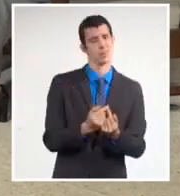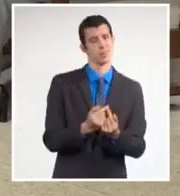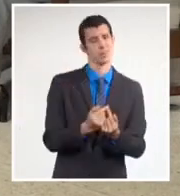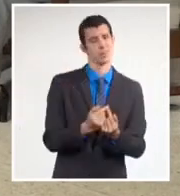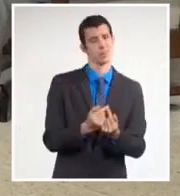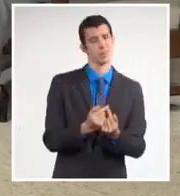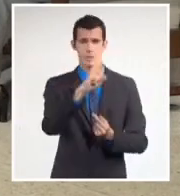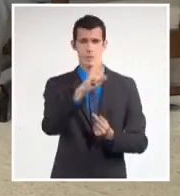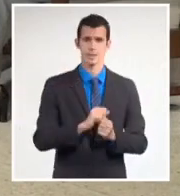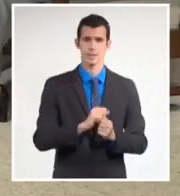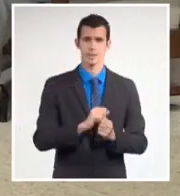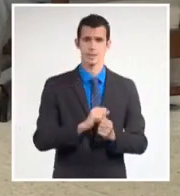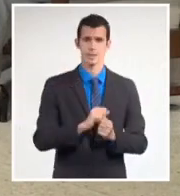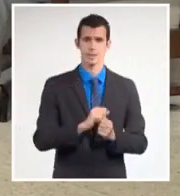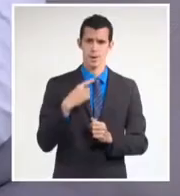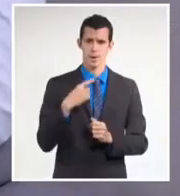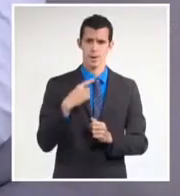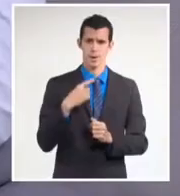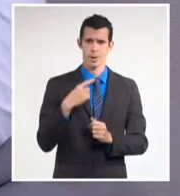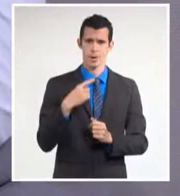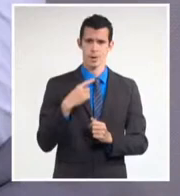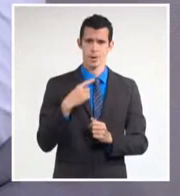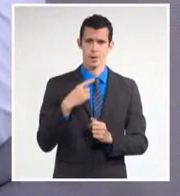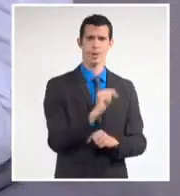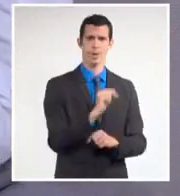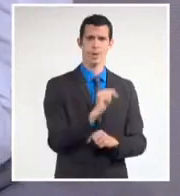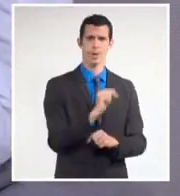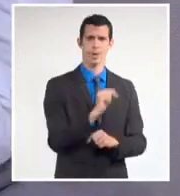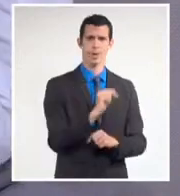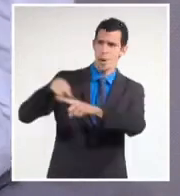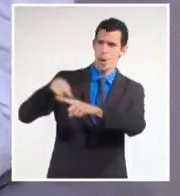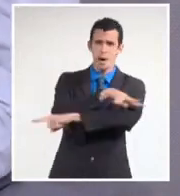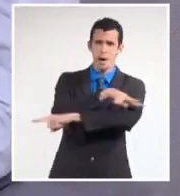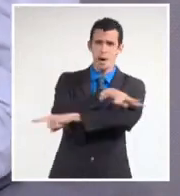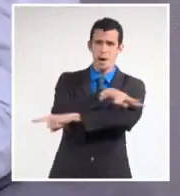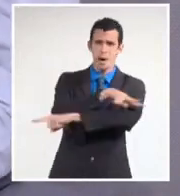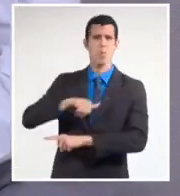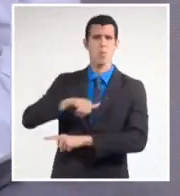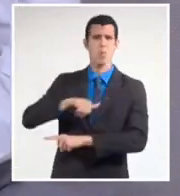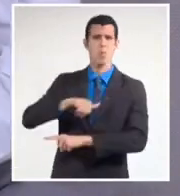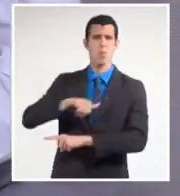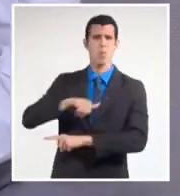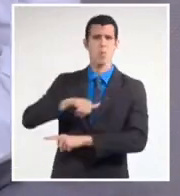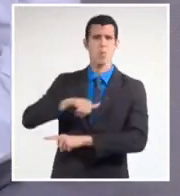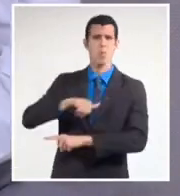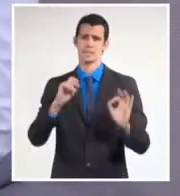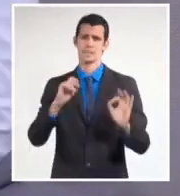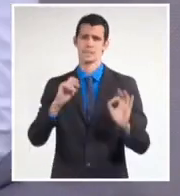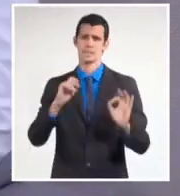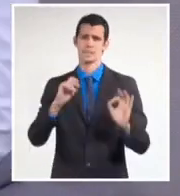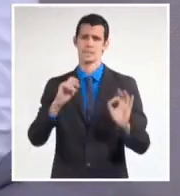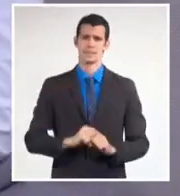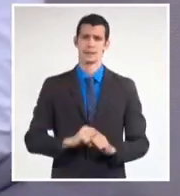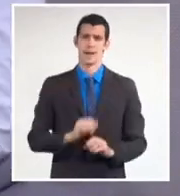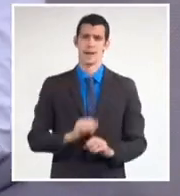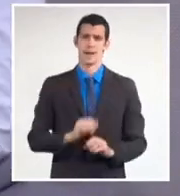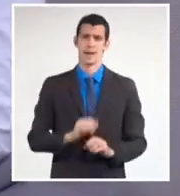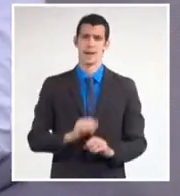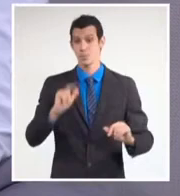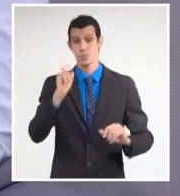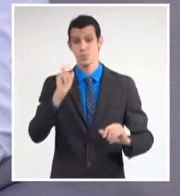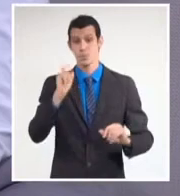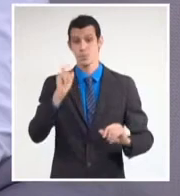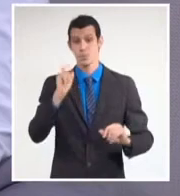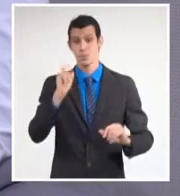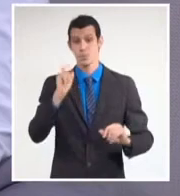mundo están como en recesión, casi que en off. La COVID marcó un cambio de época. Yo estoy convencida